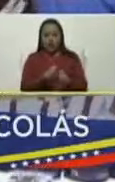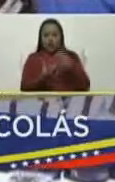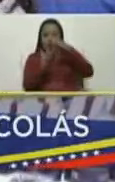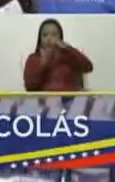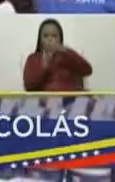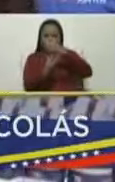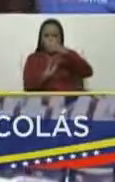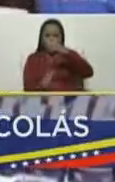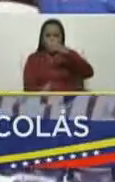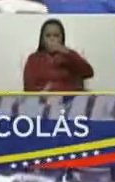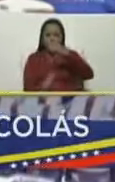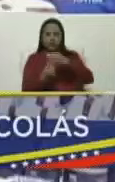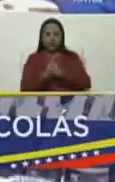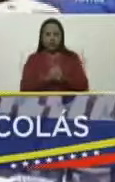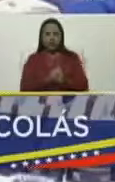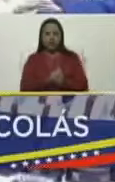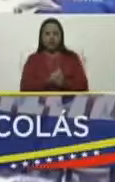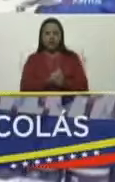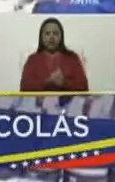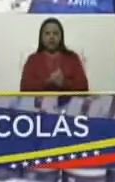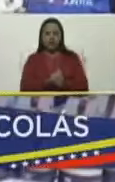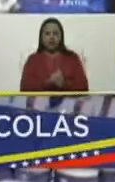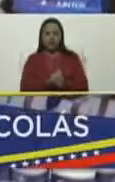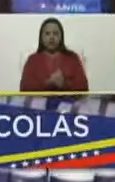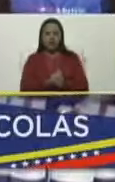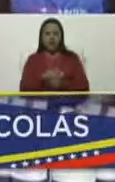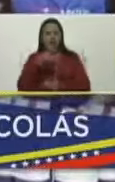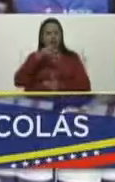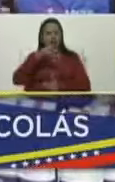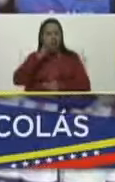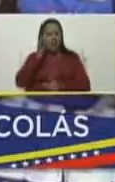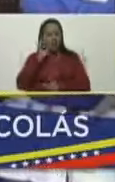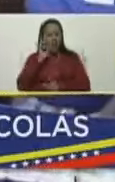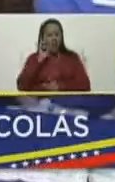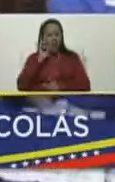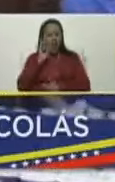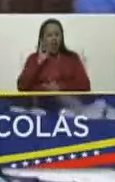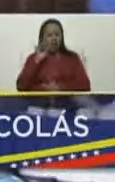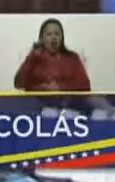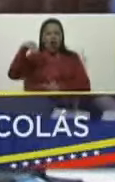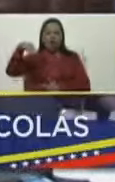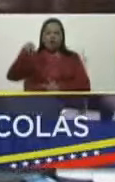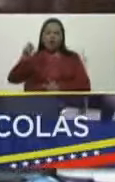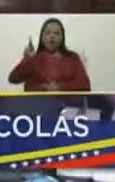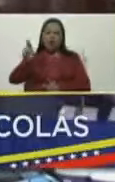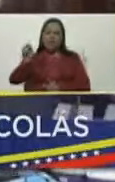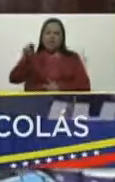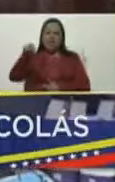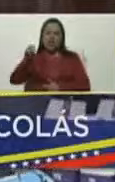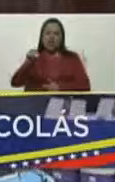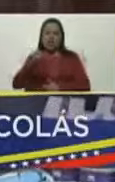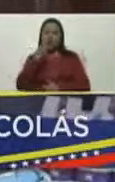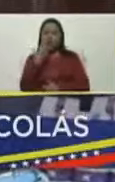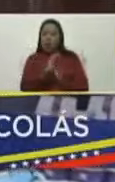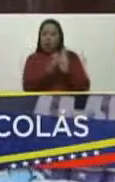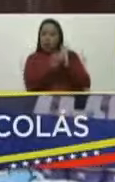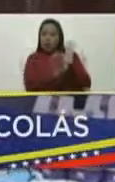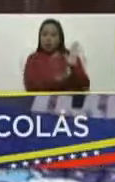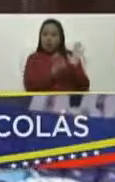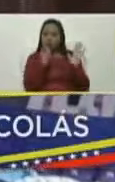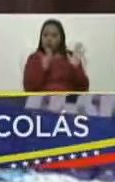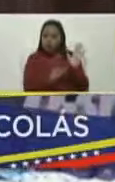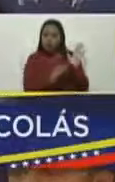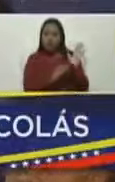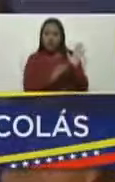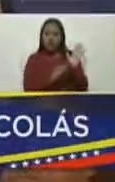¿Ah? Café Moreno, ¿de dónde viene este Café Moreno? Qué bonita presentación, ¿verdad? Ah, Delcy. Porque además